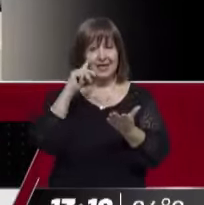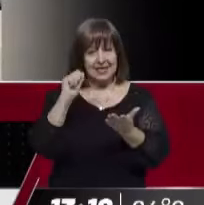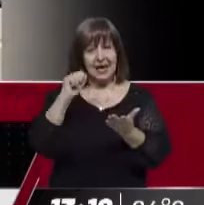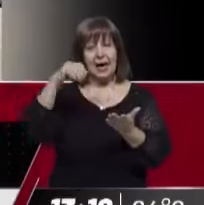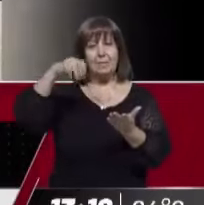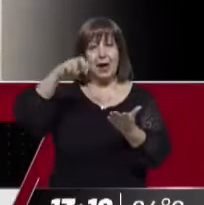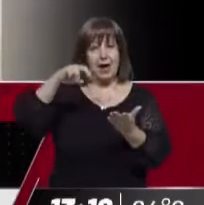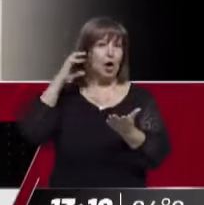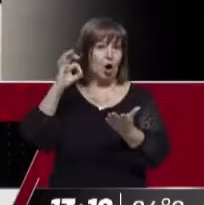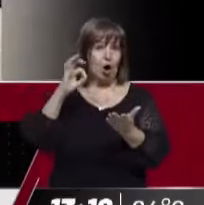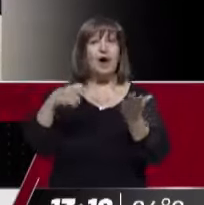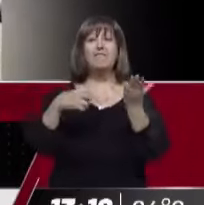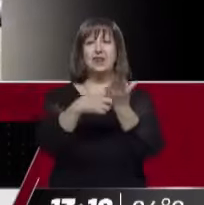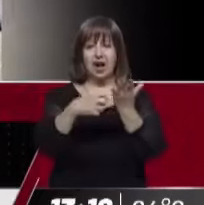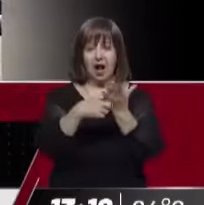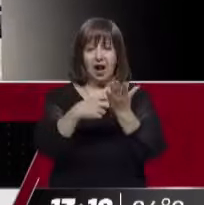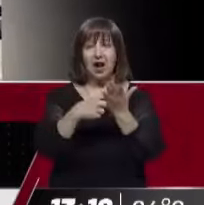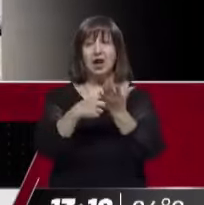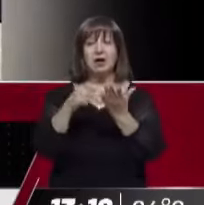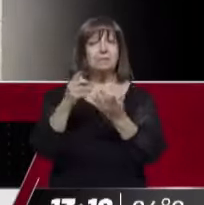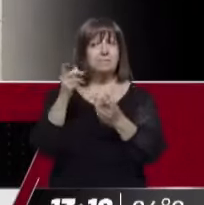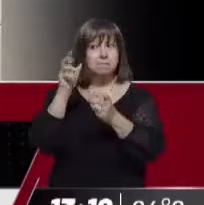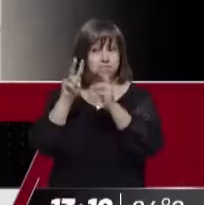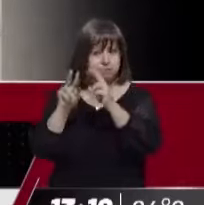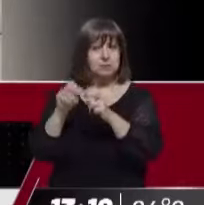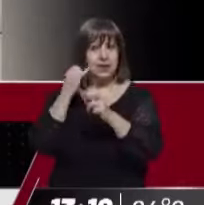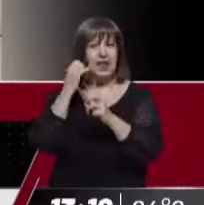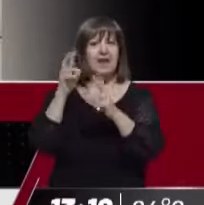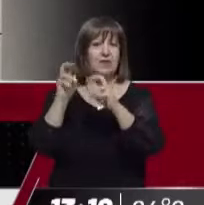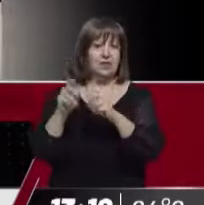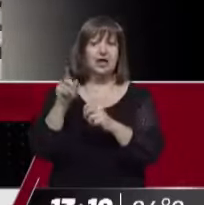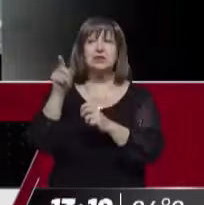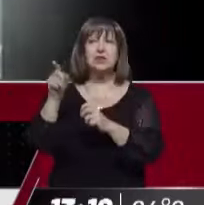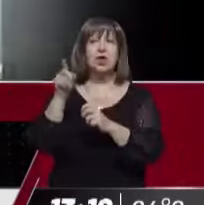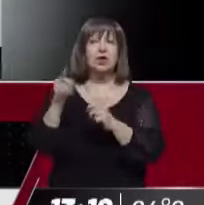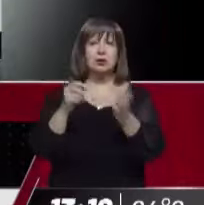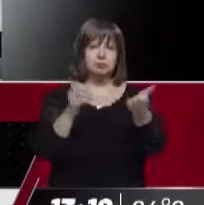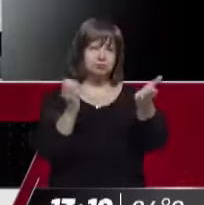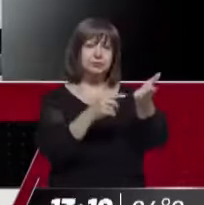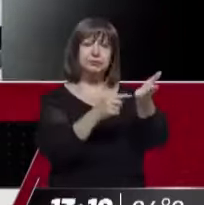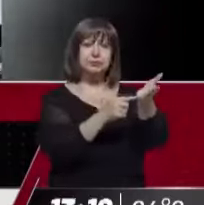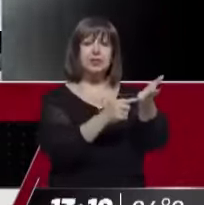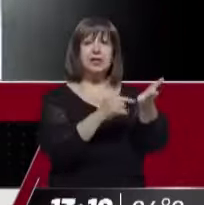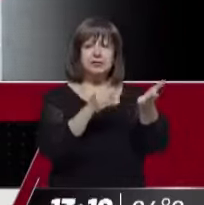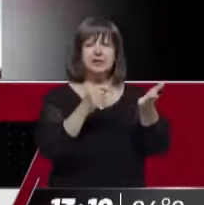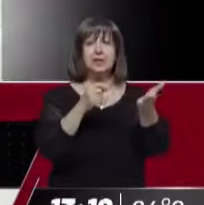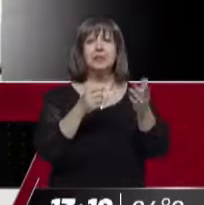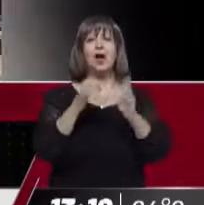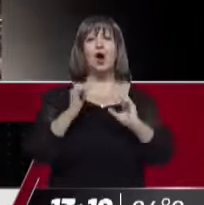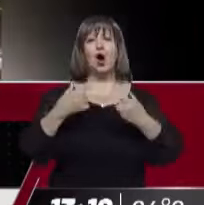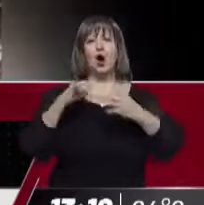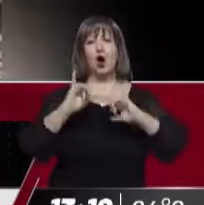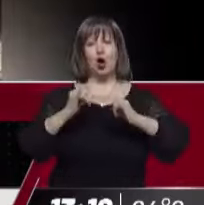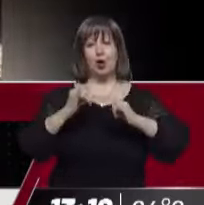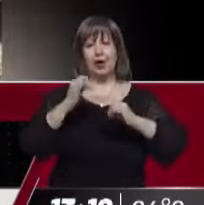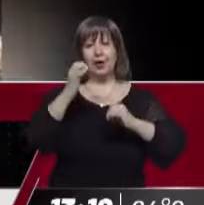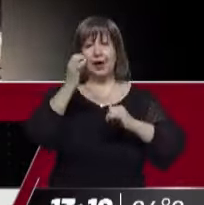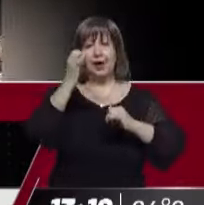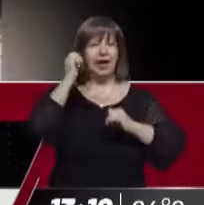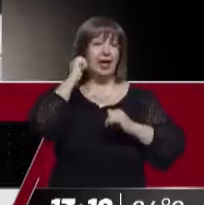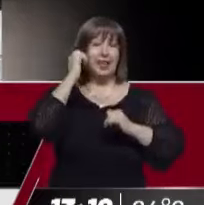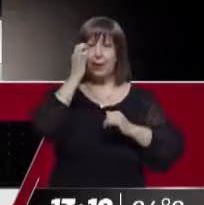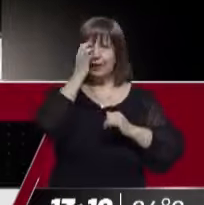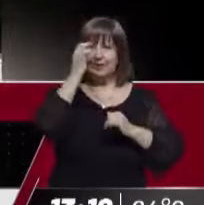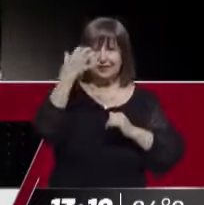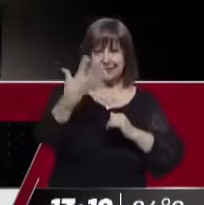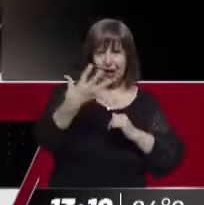Mango. Correcto, correcto. Esa es la información entonces que nos está llegando, que sí, evidentemente el hombre tiene 25 años, sí, que fue una